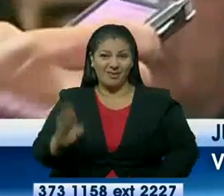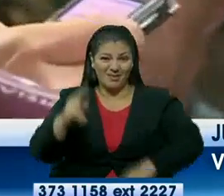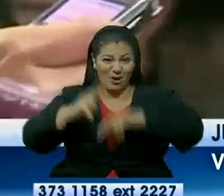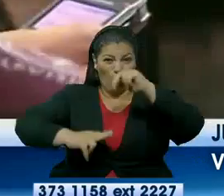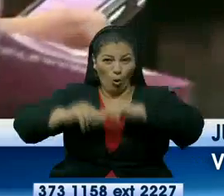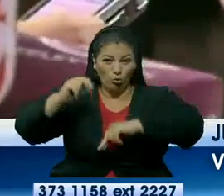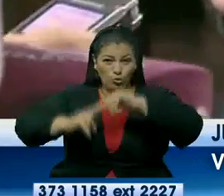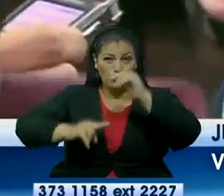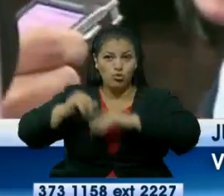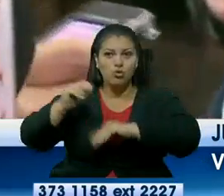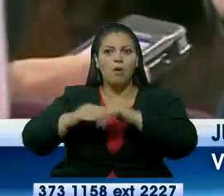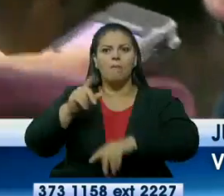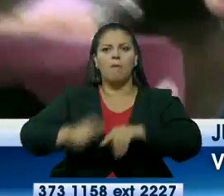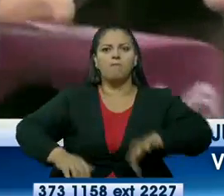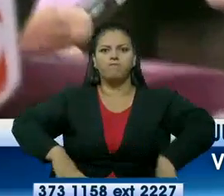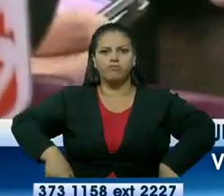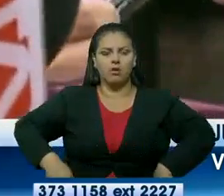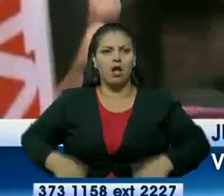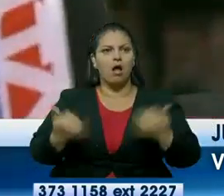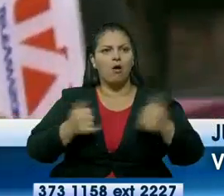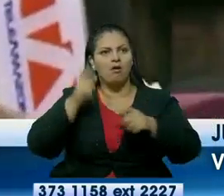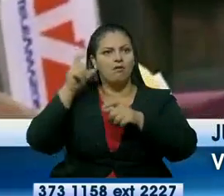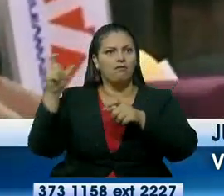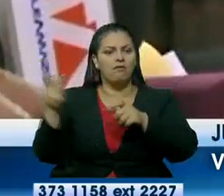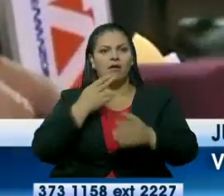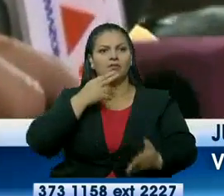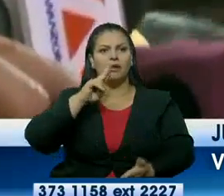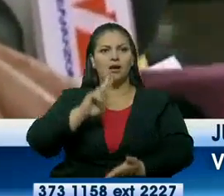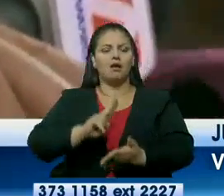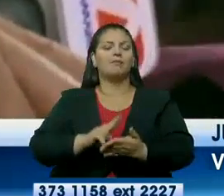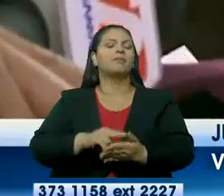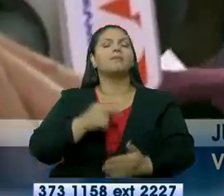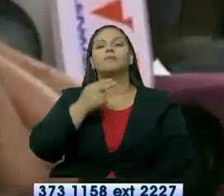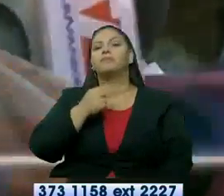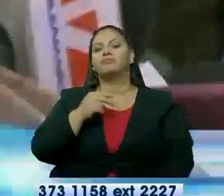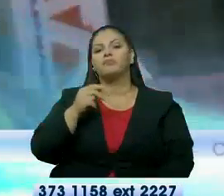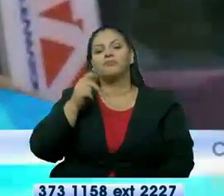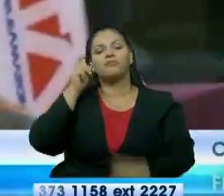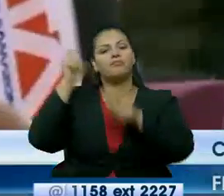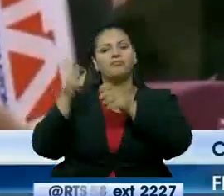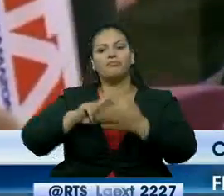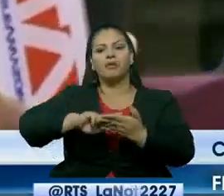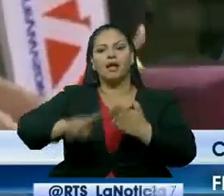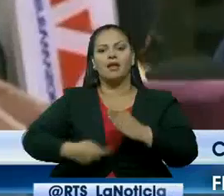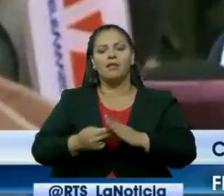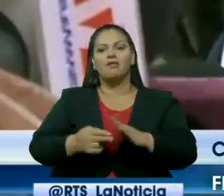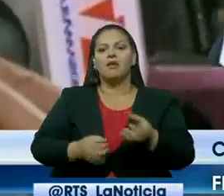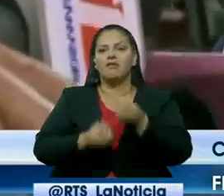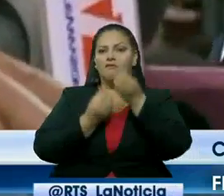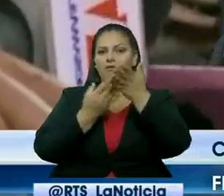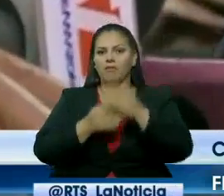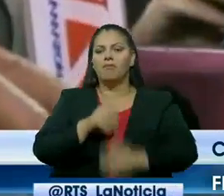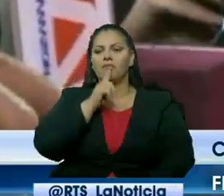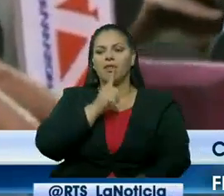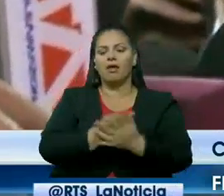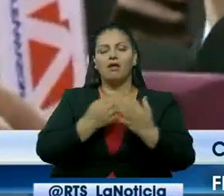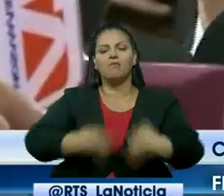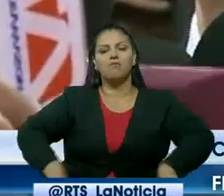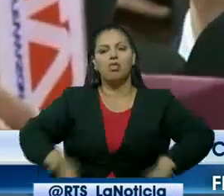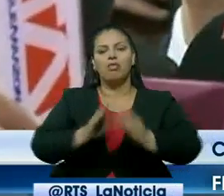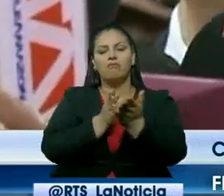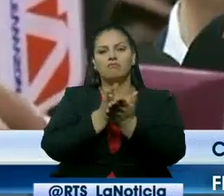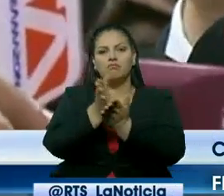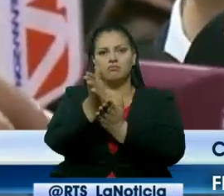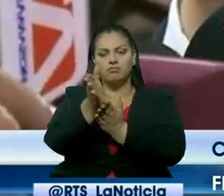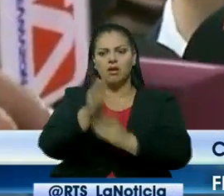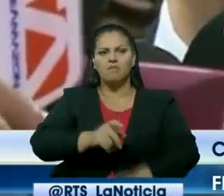Fiscalía General del Estado ratifica que actuará siempre conforme a derecho, que no actuará bajo